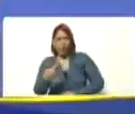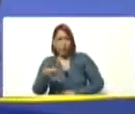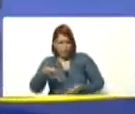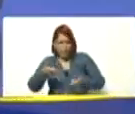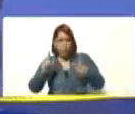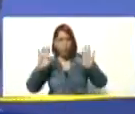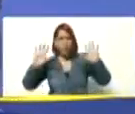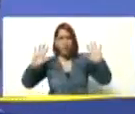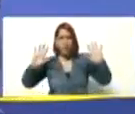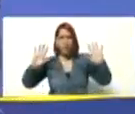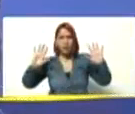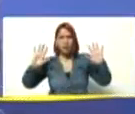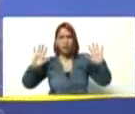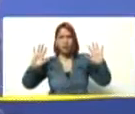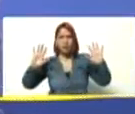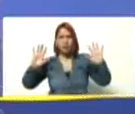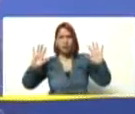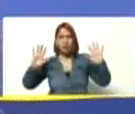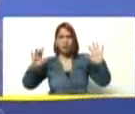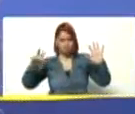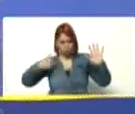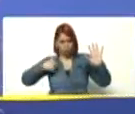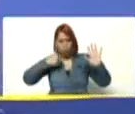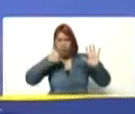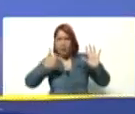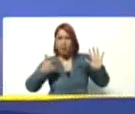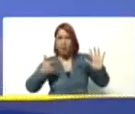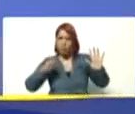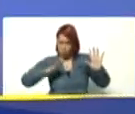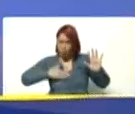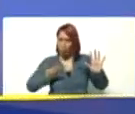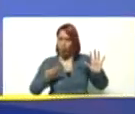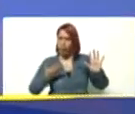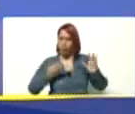posible? ¿Esto que estoy diciendo es viable?